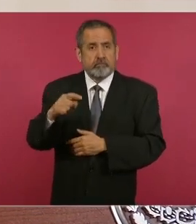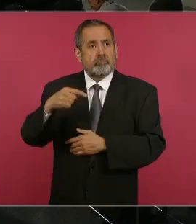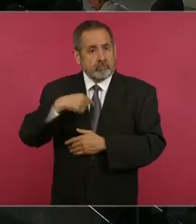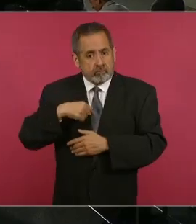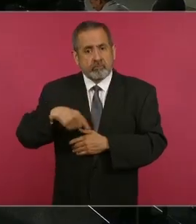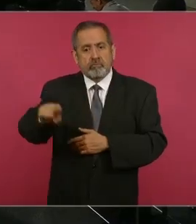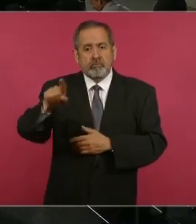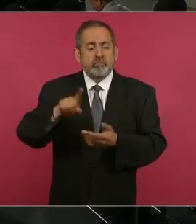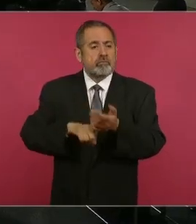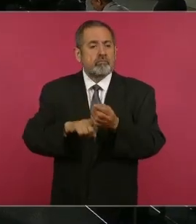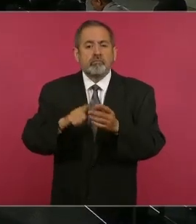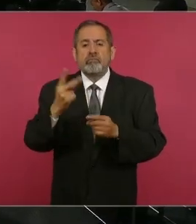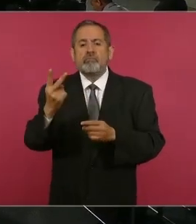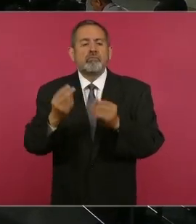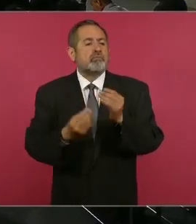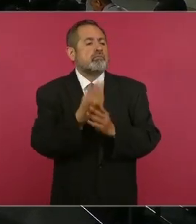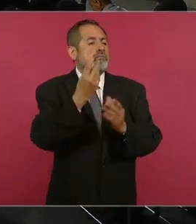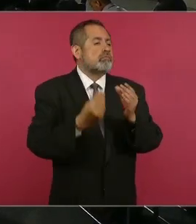vamos a los dos nuevos